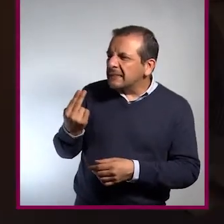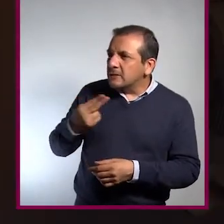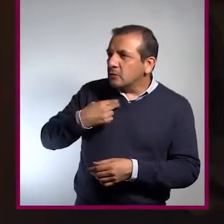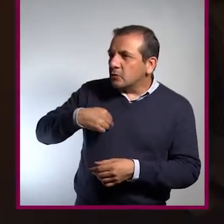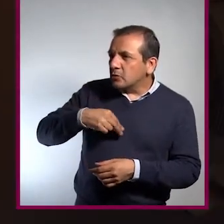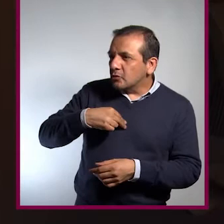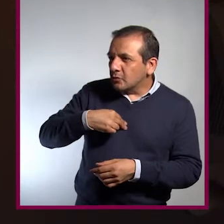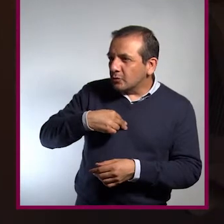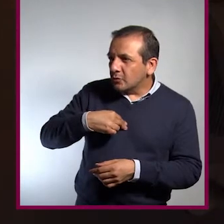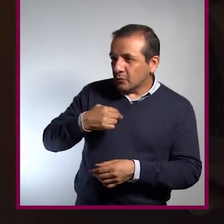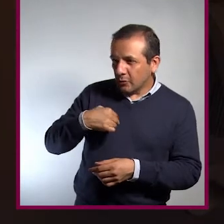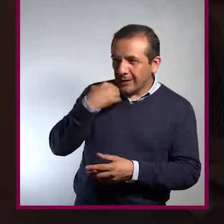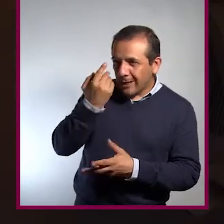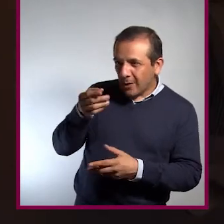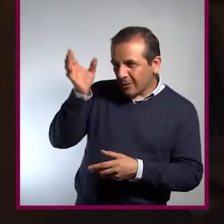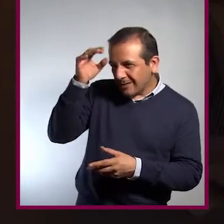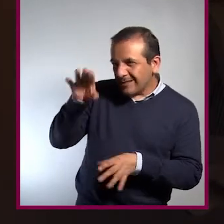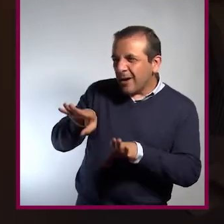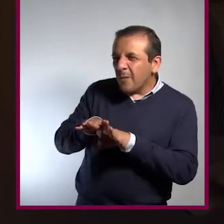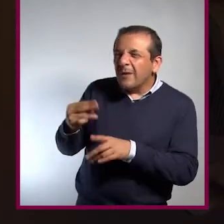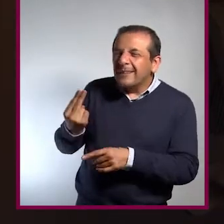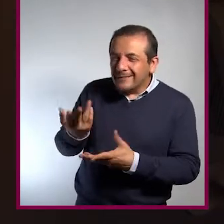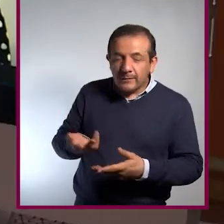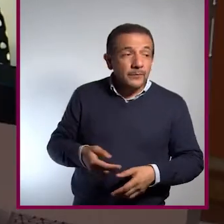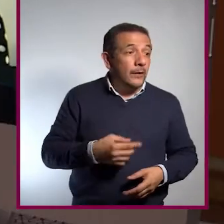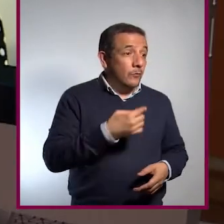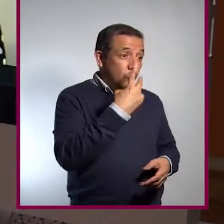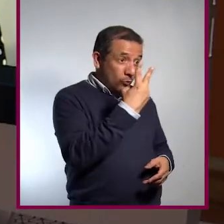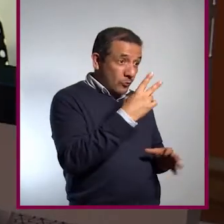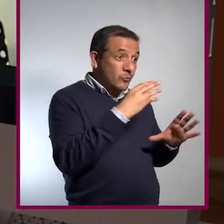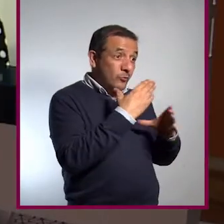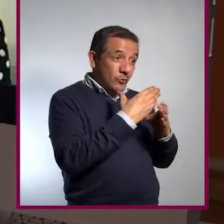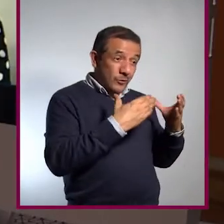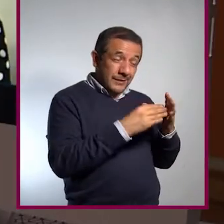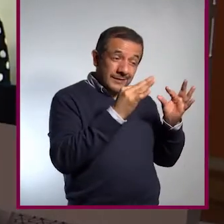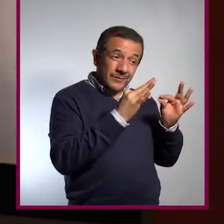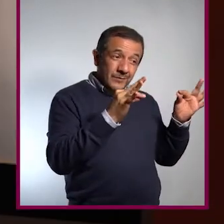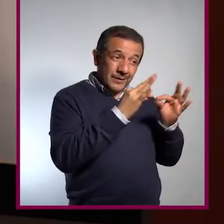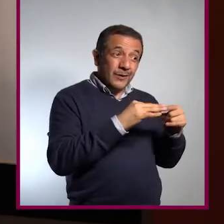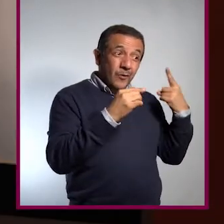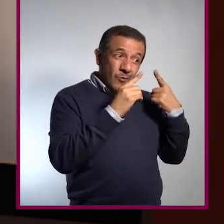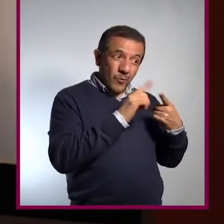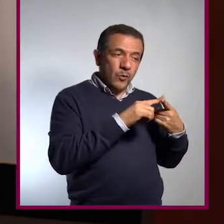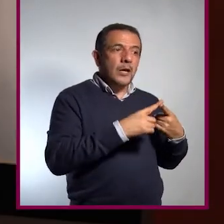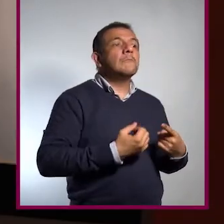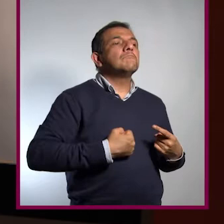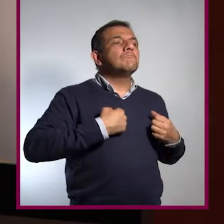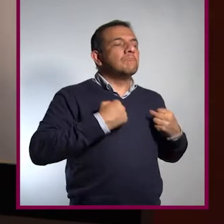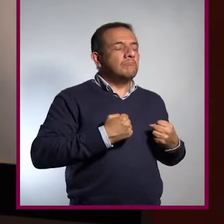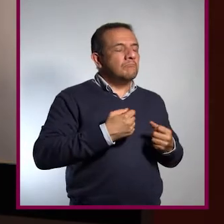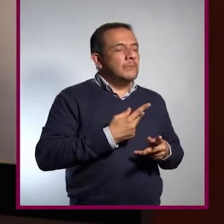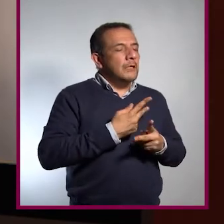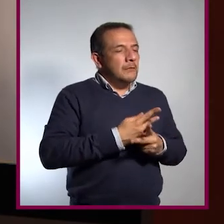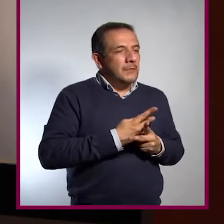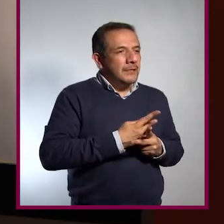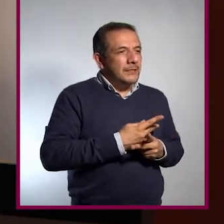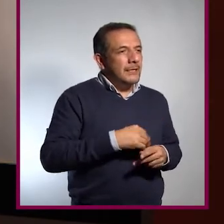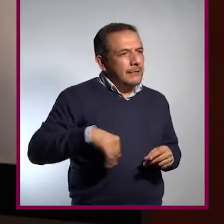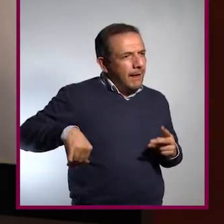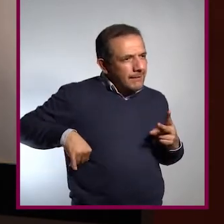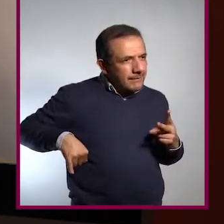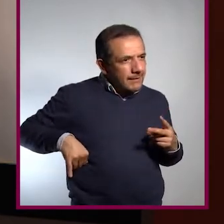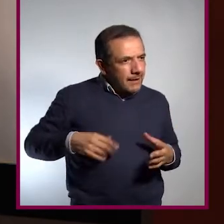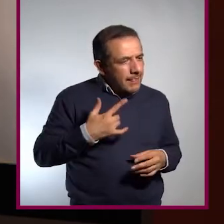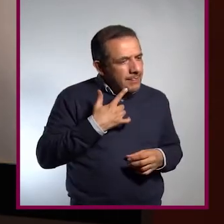se necesita para ser científico o científica? Yo creo que 2 cosas son las más importantes. Uno tiene que tener mucha determinación, paciencia y